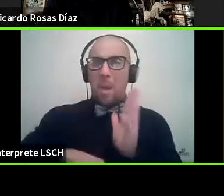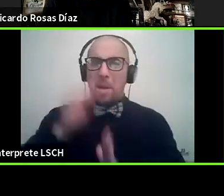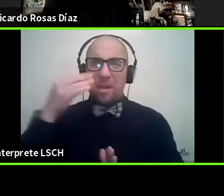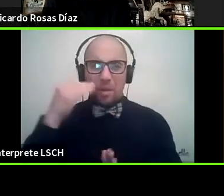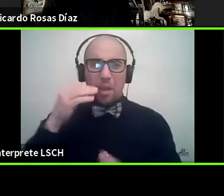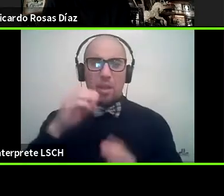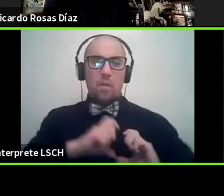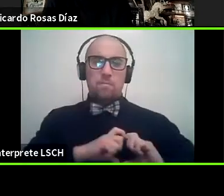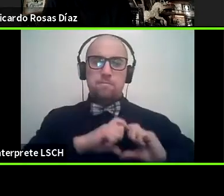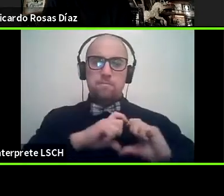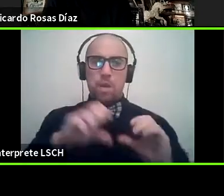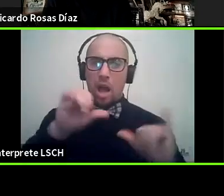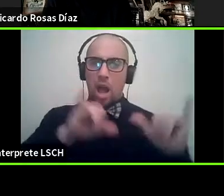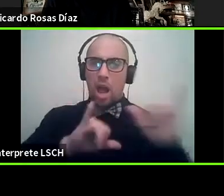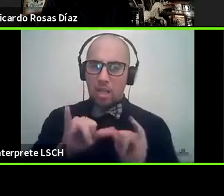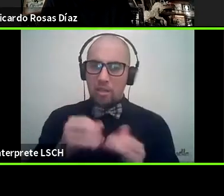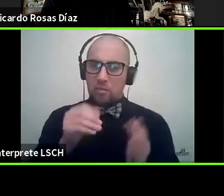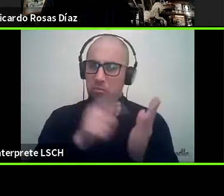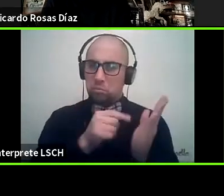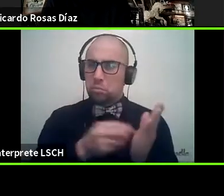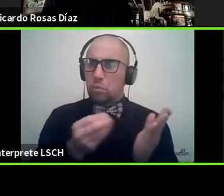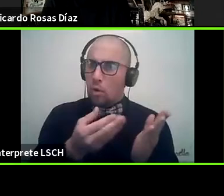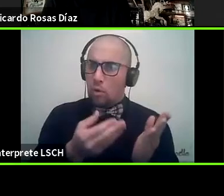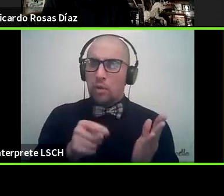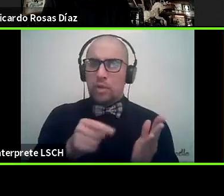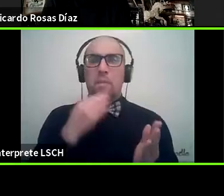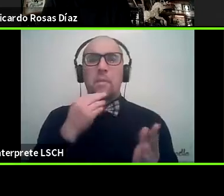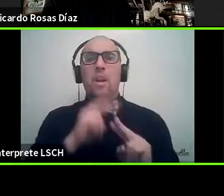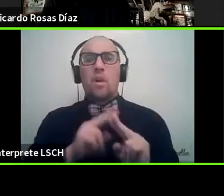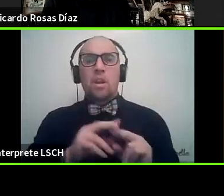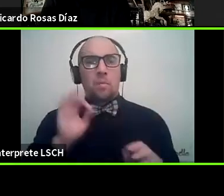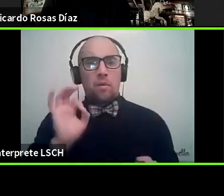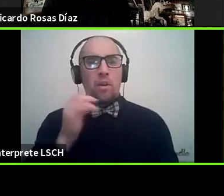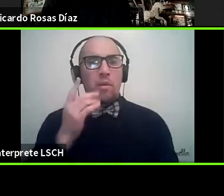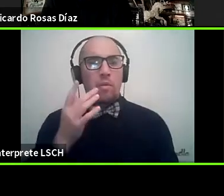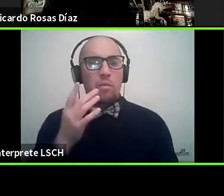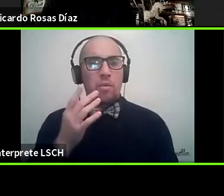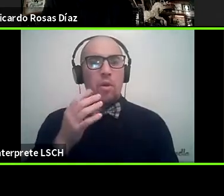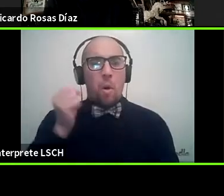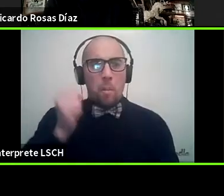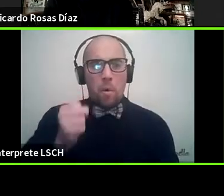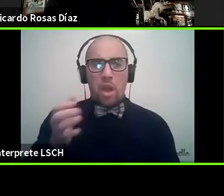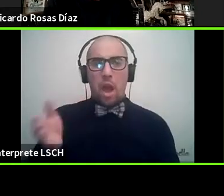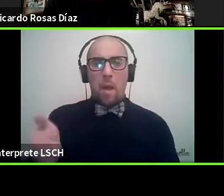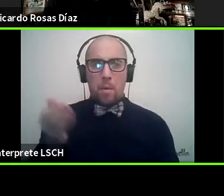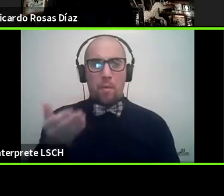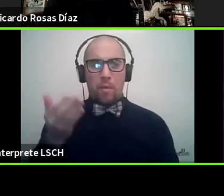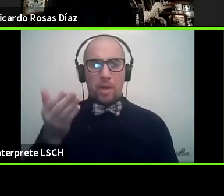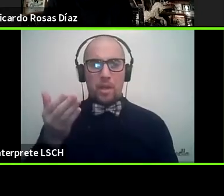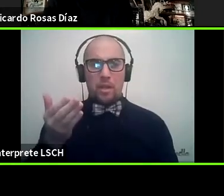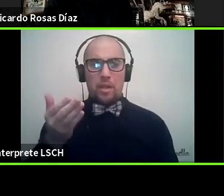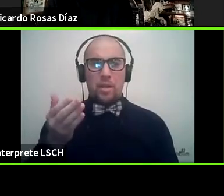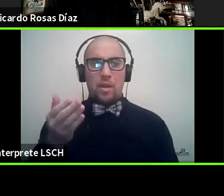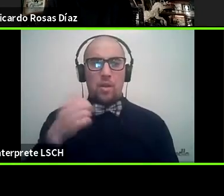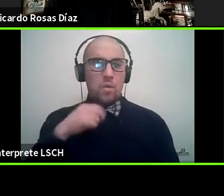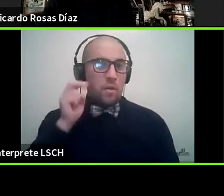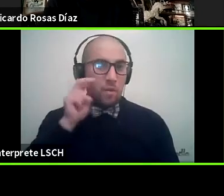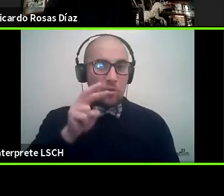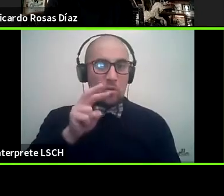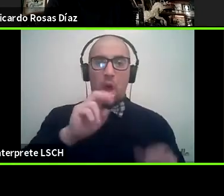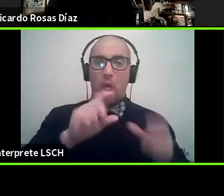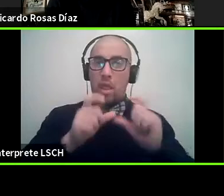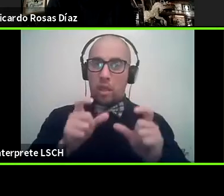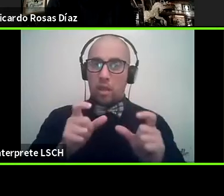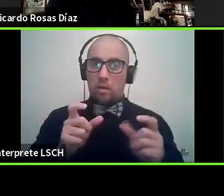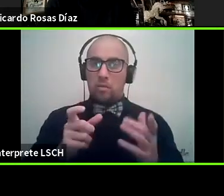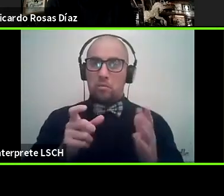hace también desde una esquina, me parece muy buena, que es la de promoverlo con una perspectiva de género